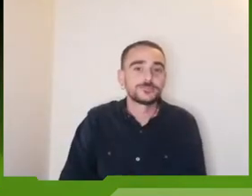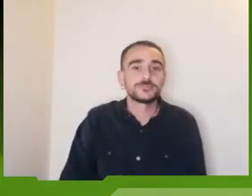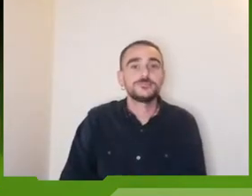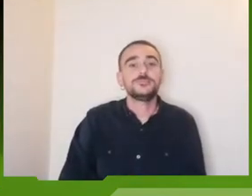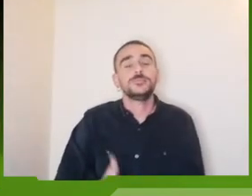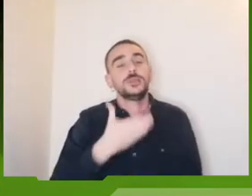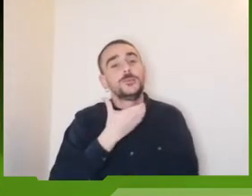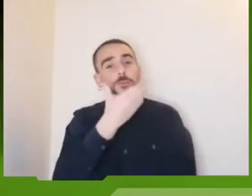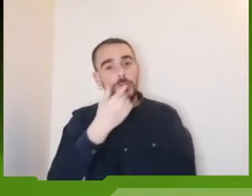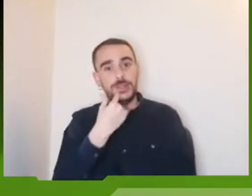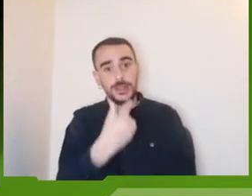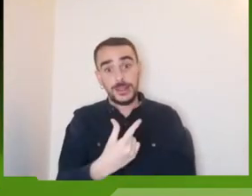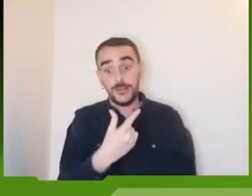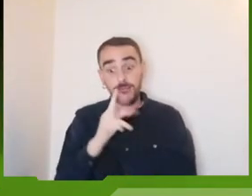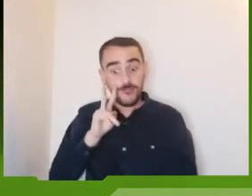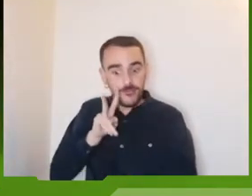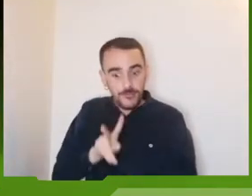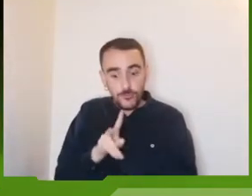pinta.